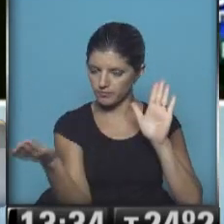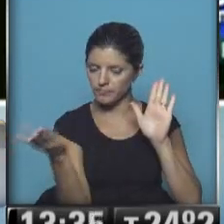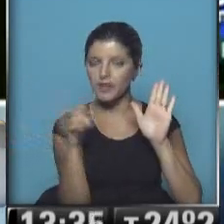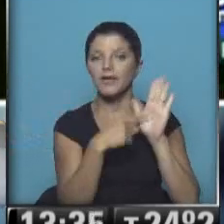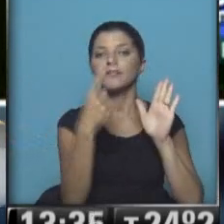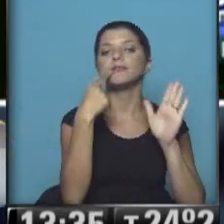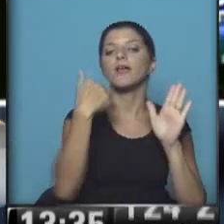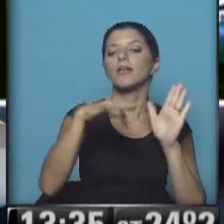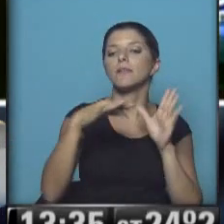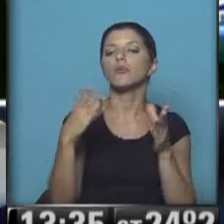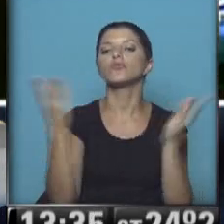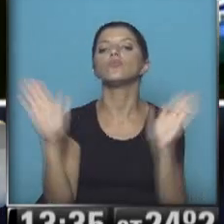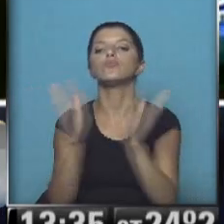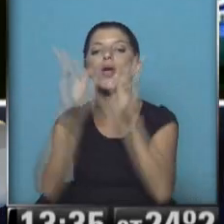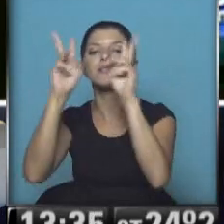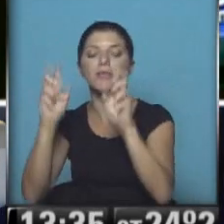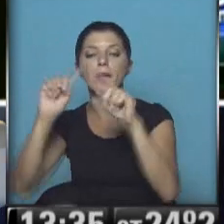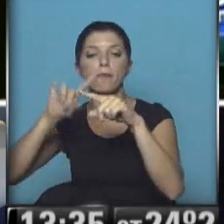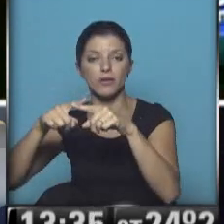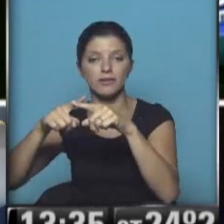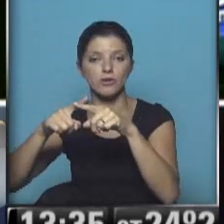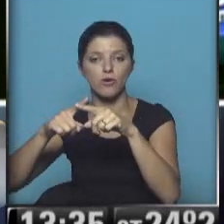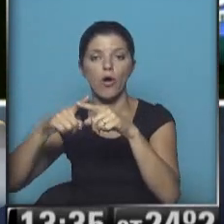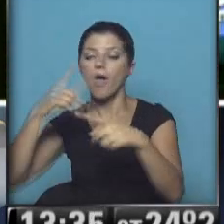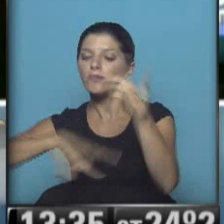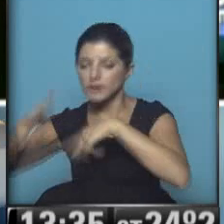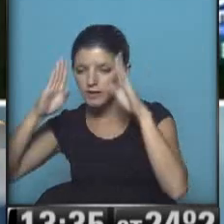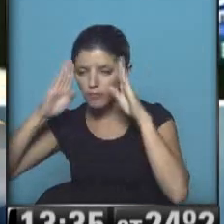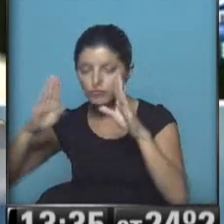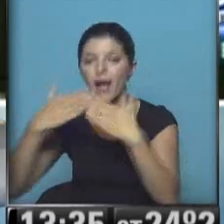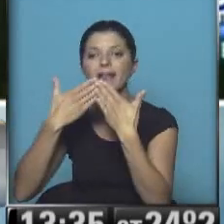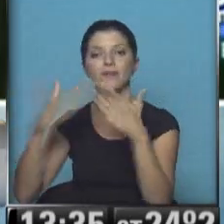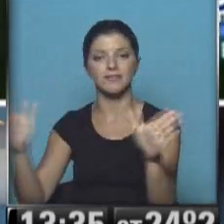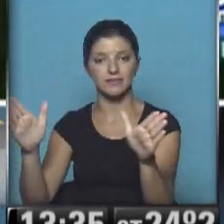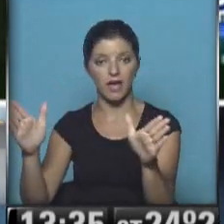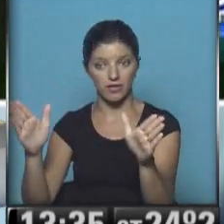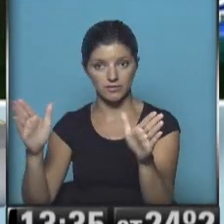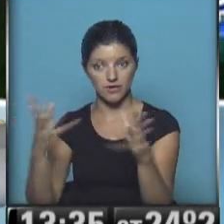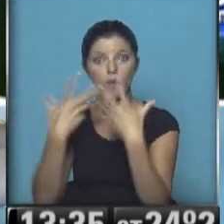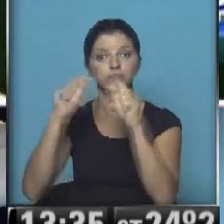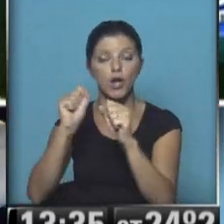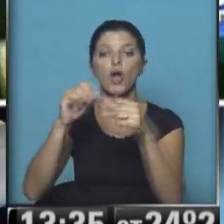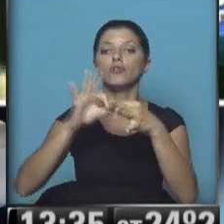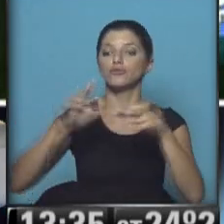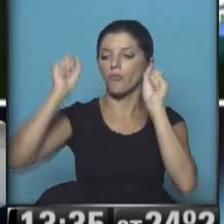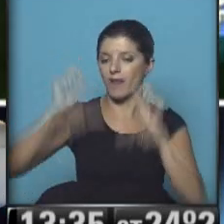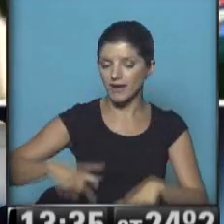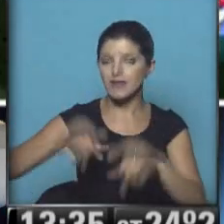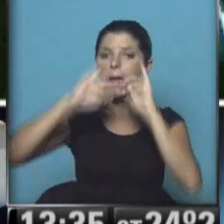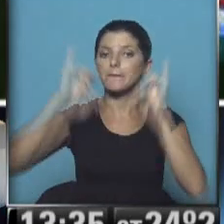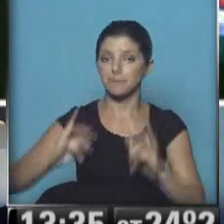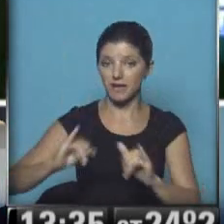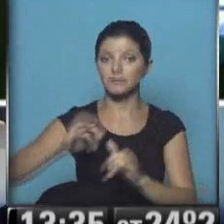hay que crear una agenda político institucional dirigida a restituir las libertades conculcados la paz social y el estado de